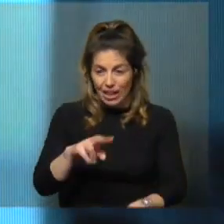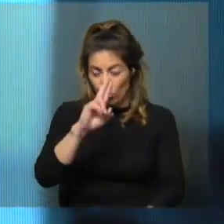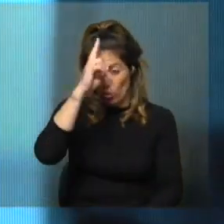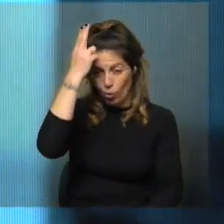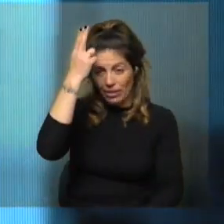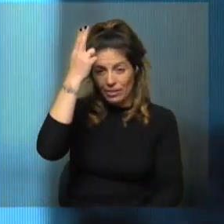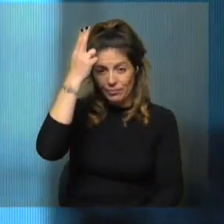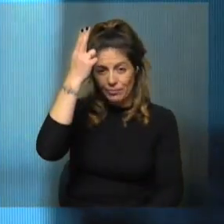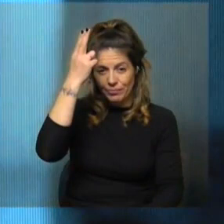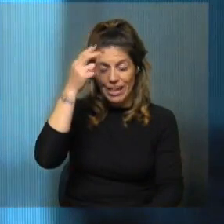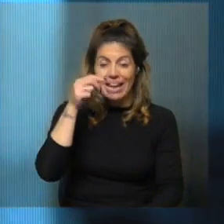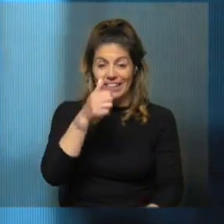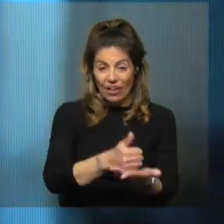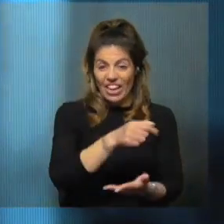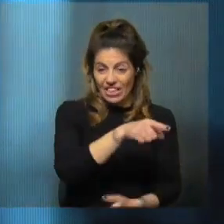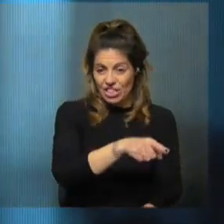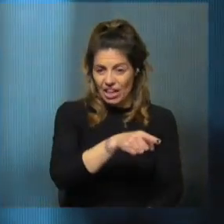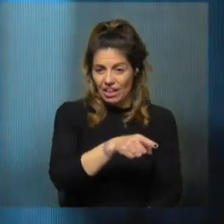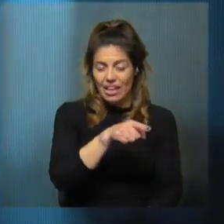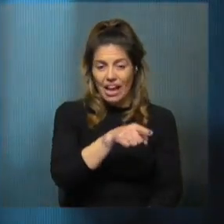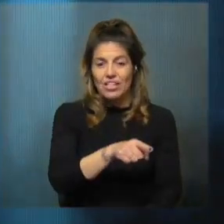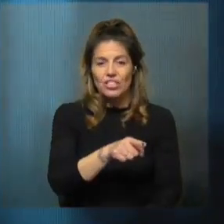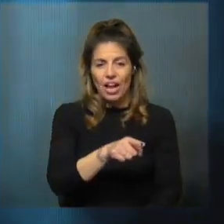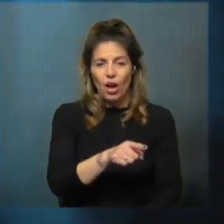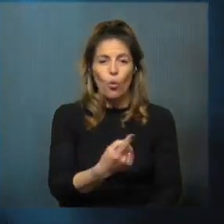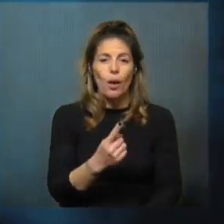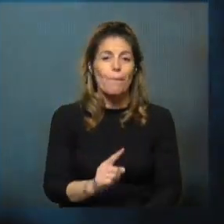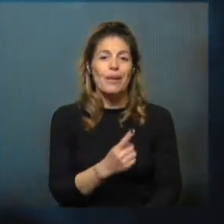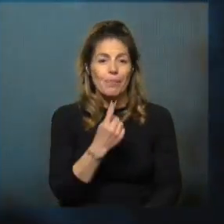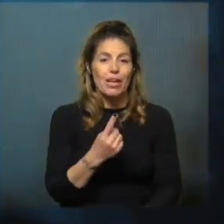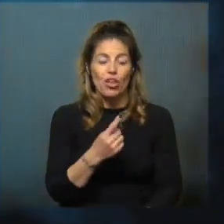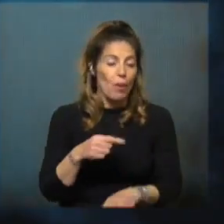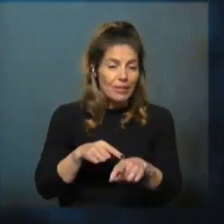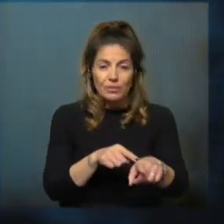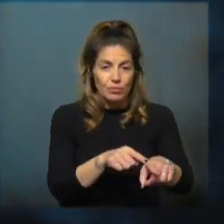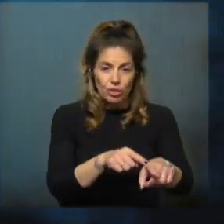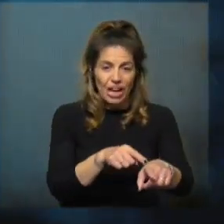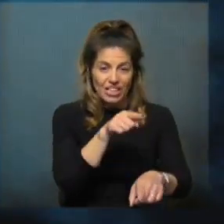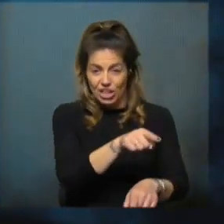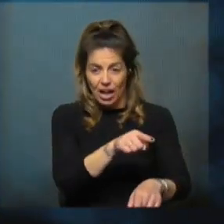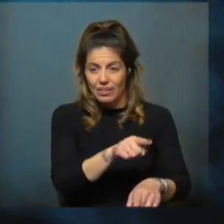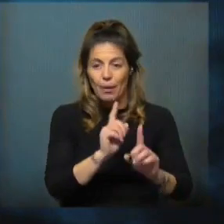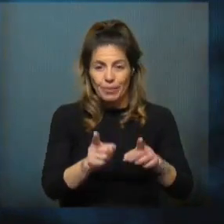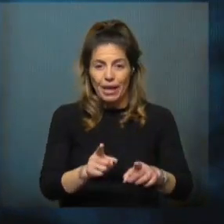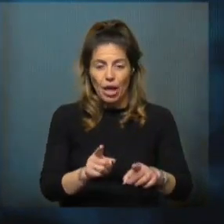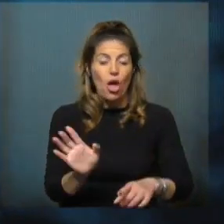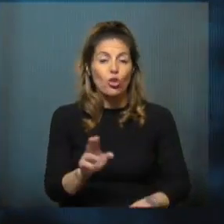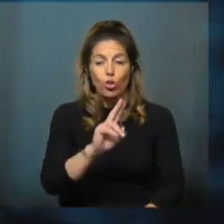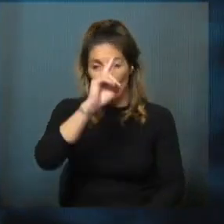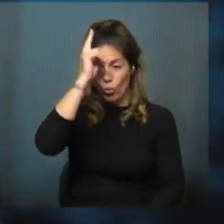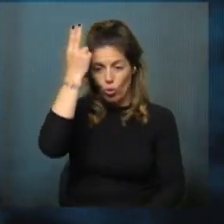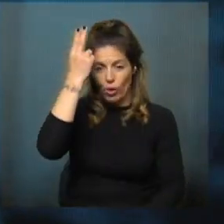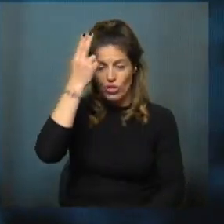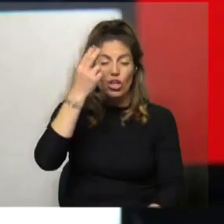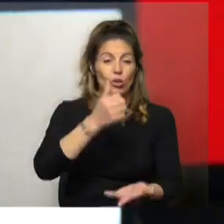Uruguay estaban allá Y allá pasaron a ser una de las primeras líneas de persecución porque todo uruguayo todao uruguaya que